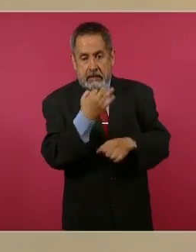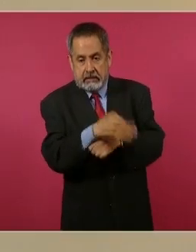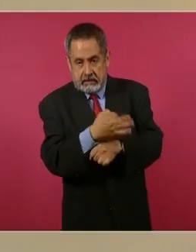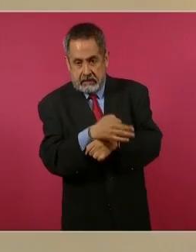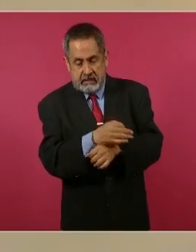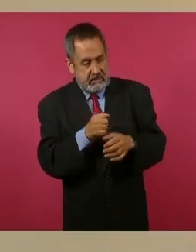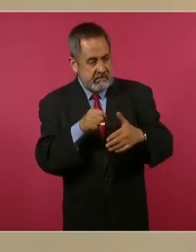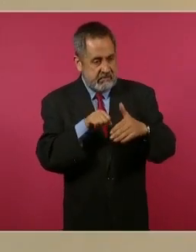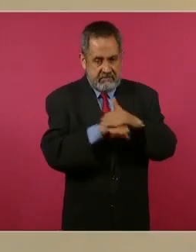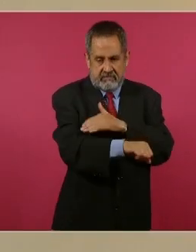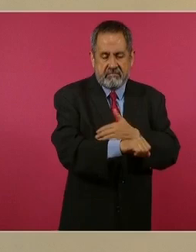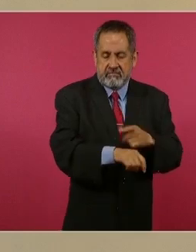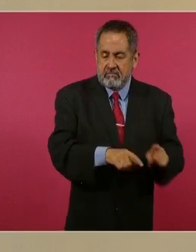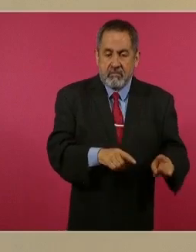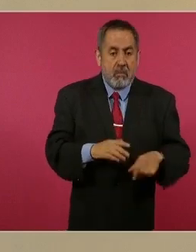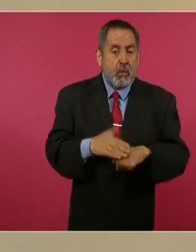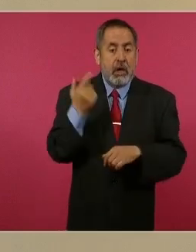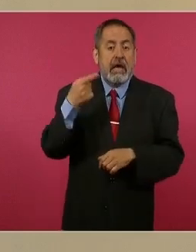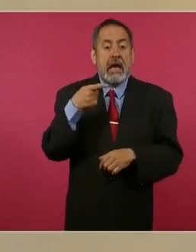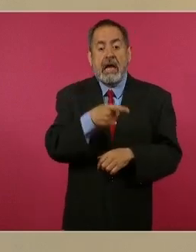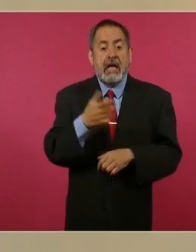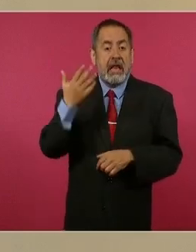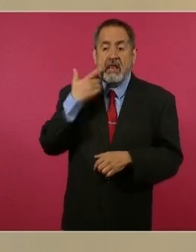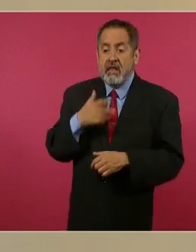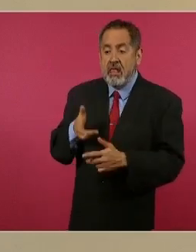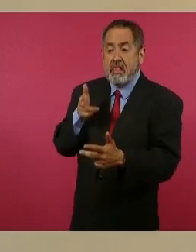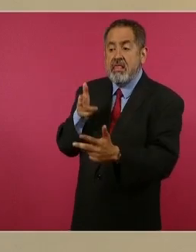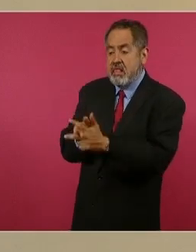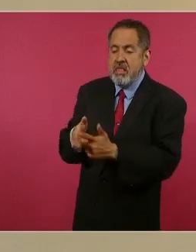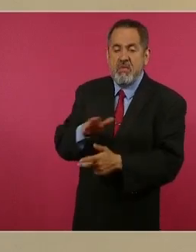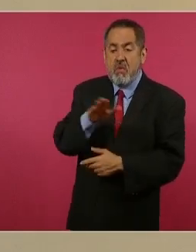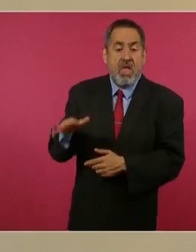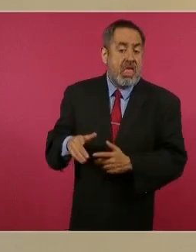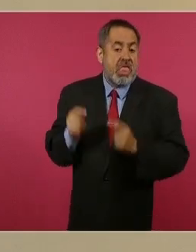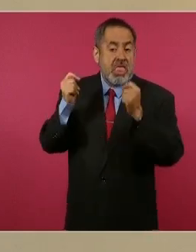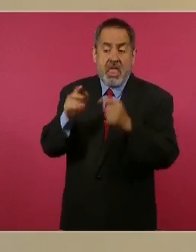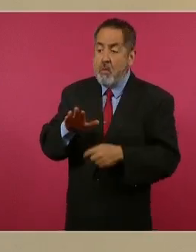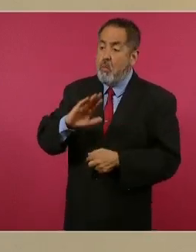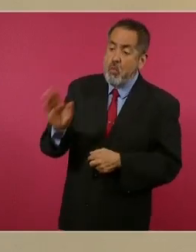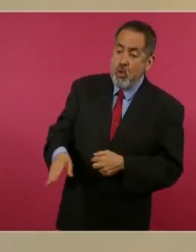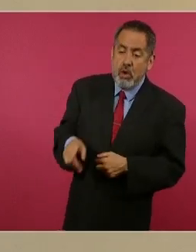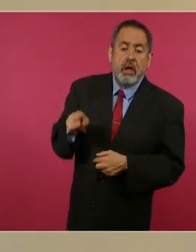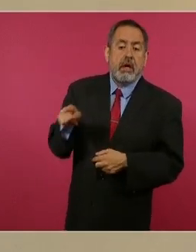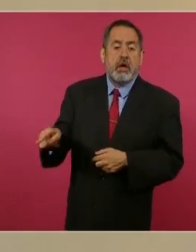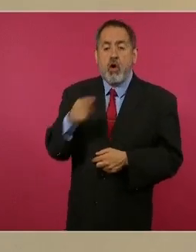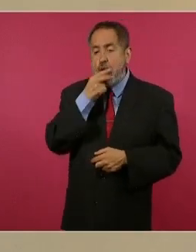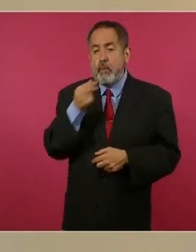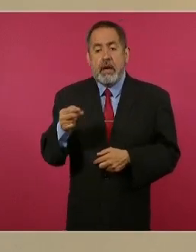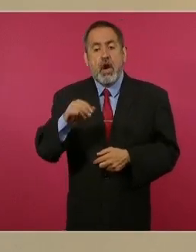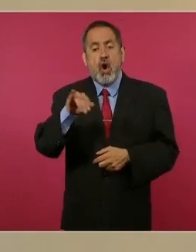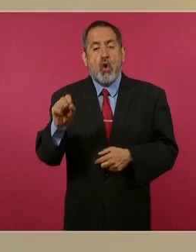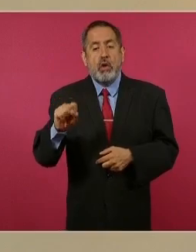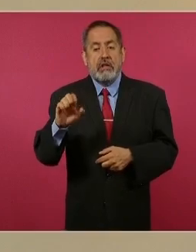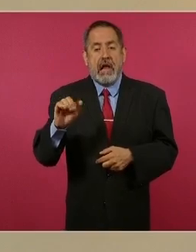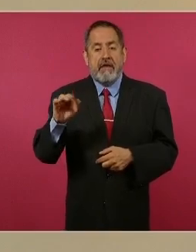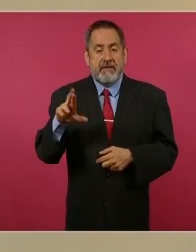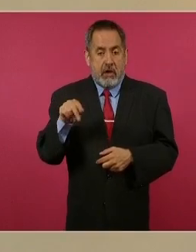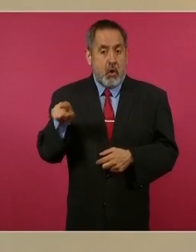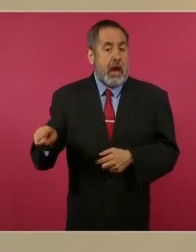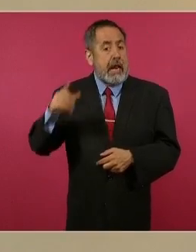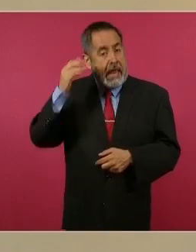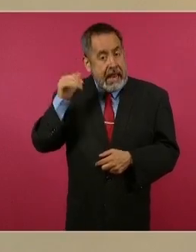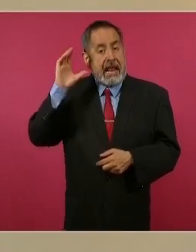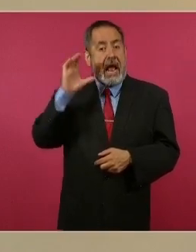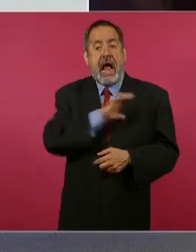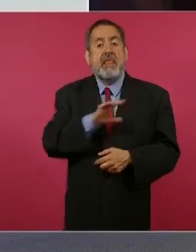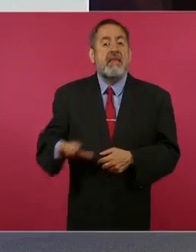prisión preventiva justificada por el delito de homicidio calificado en agravio de José Alfredo N., quien fue candidato